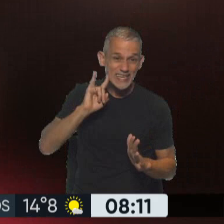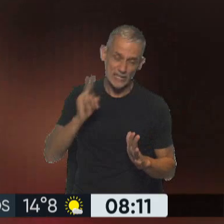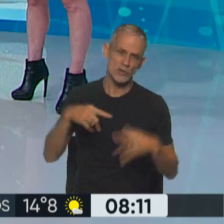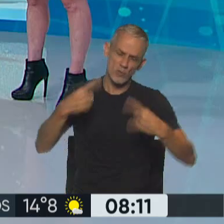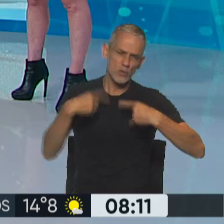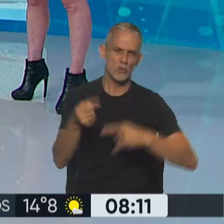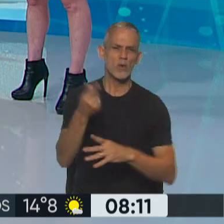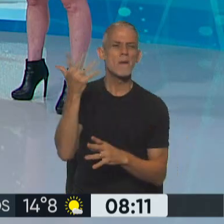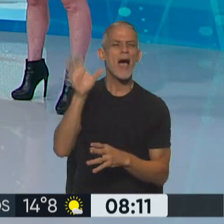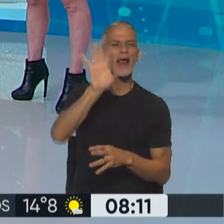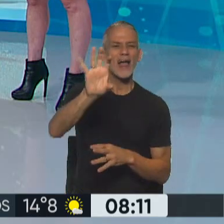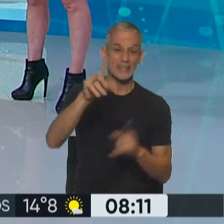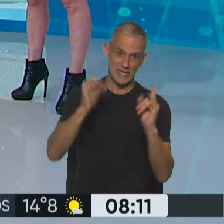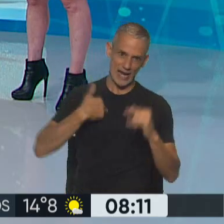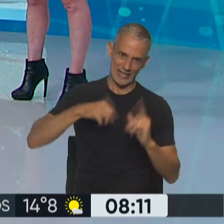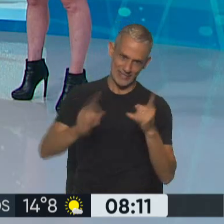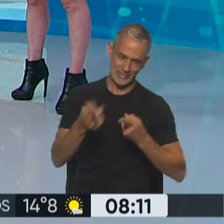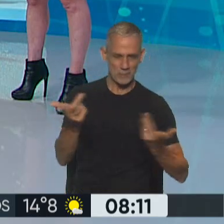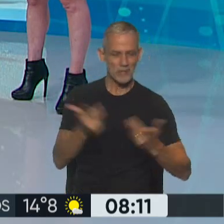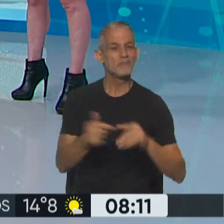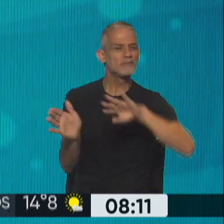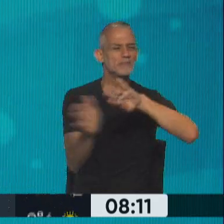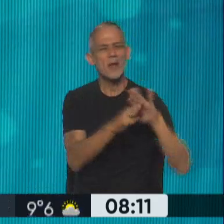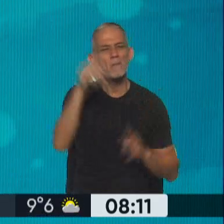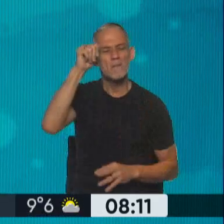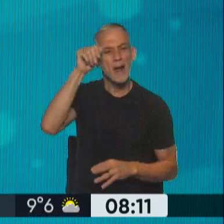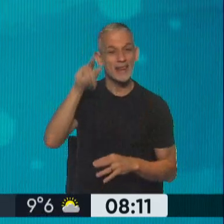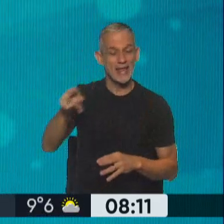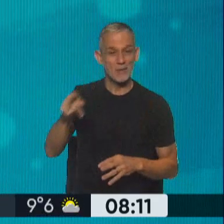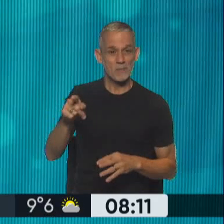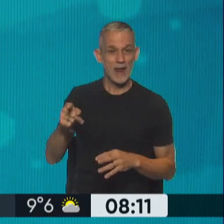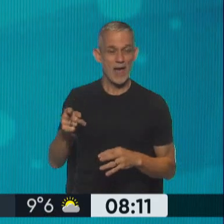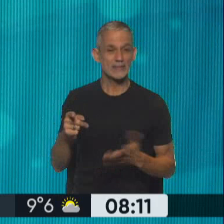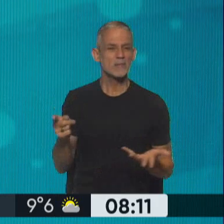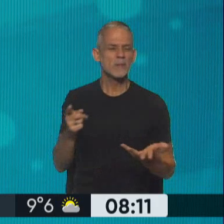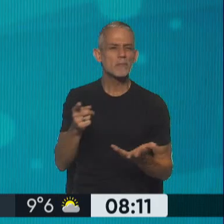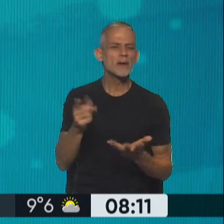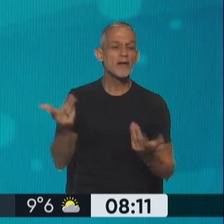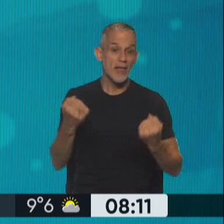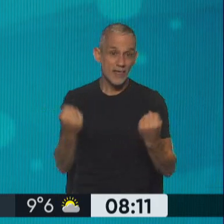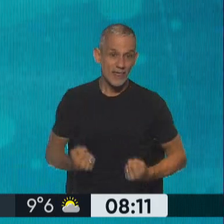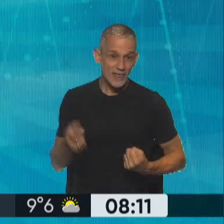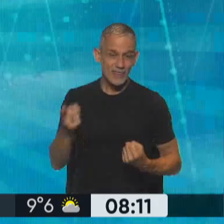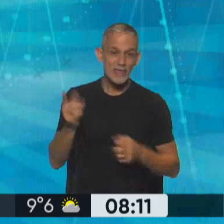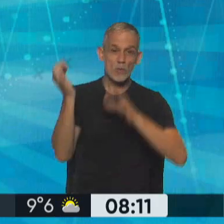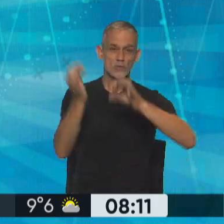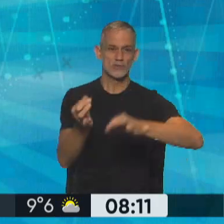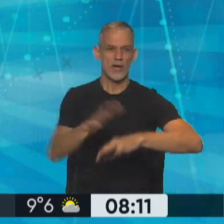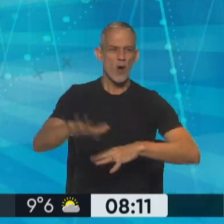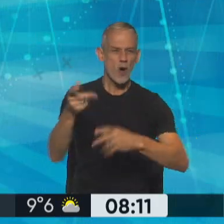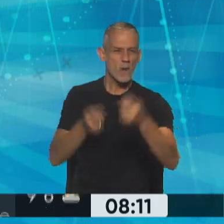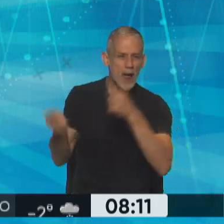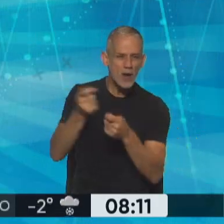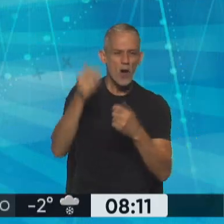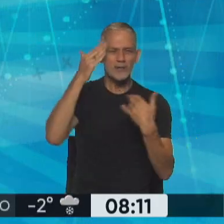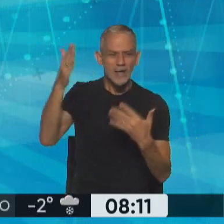ritual en bangladesh y en Argentina totalmente y ahora nos vamos a mar del plata para cuando el dibu Martínez sí llegó bailó